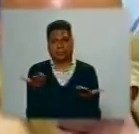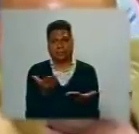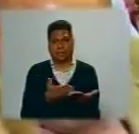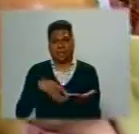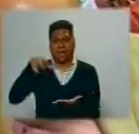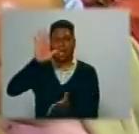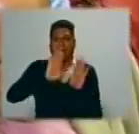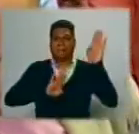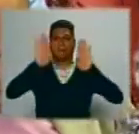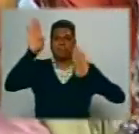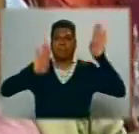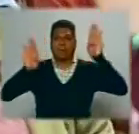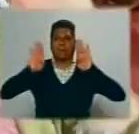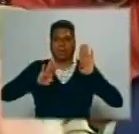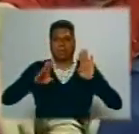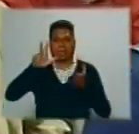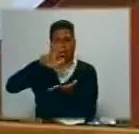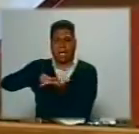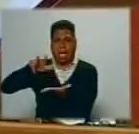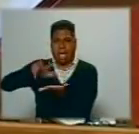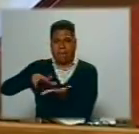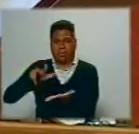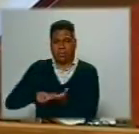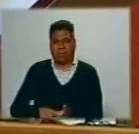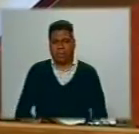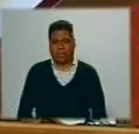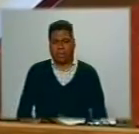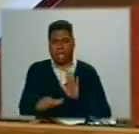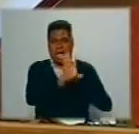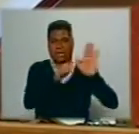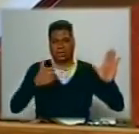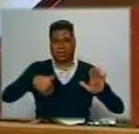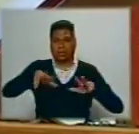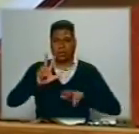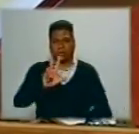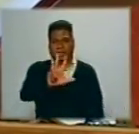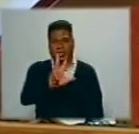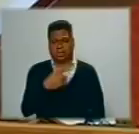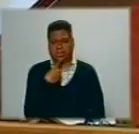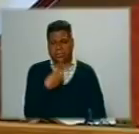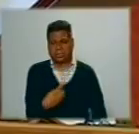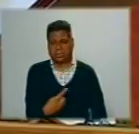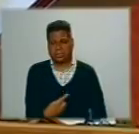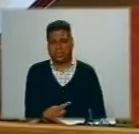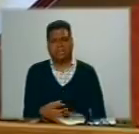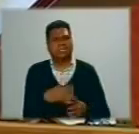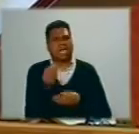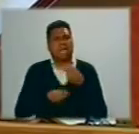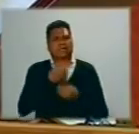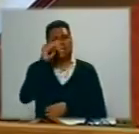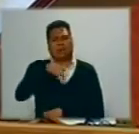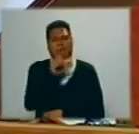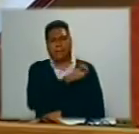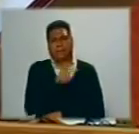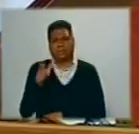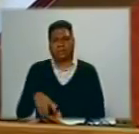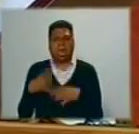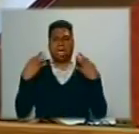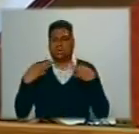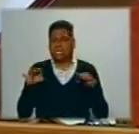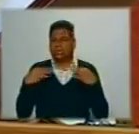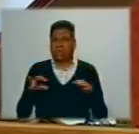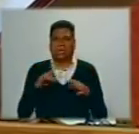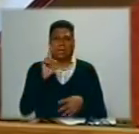aprobado. Siguiente artículo. Artículo 3, ámbito de aplicación. La presente ley constitucional se aplica a las personas naturales y jurídicas de derecho público y